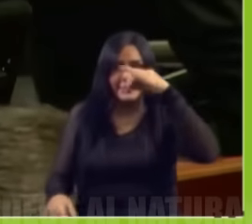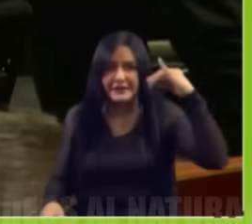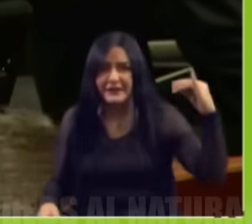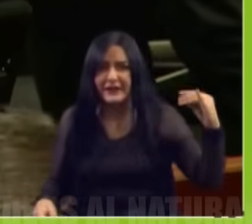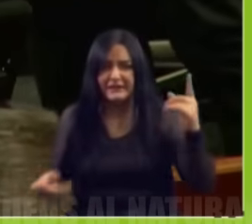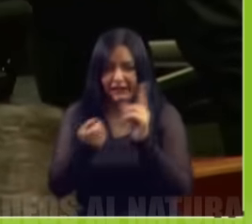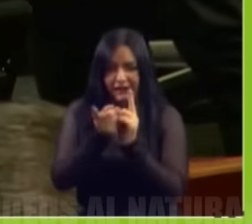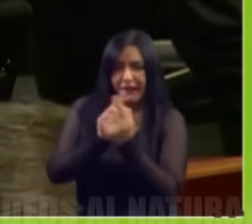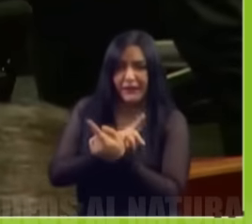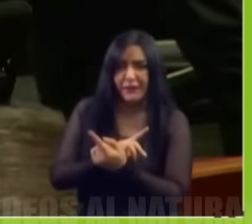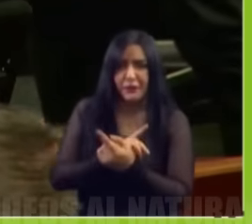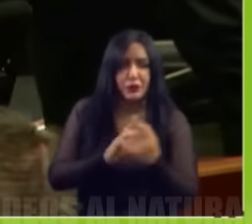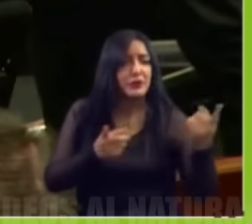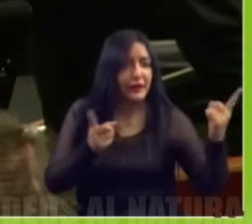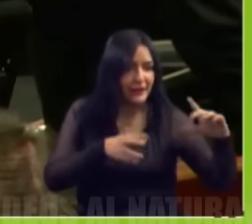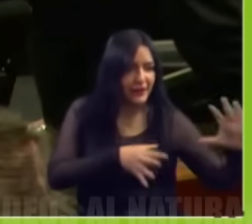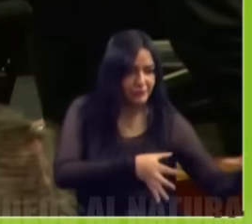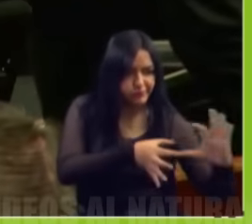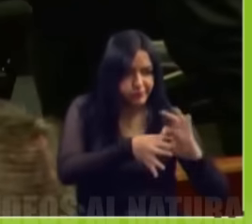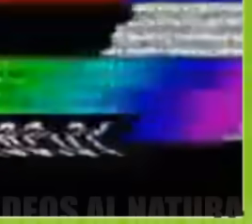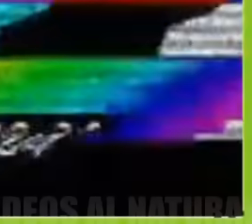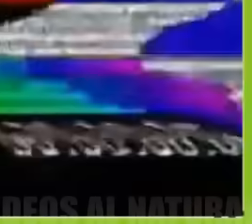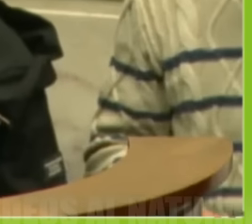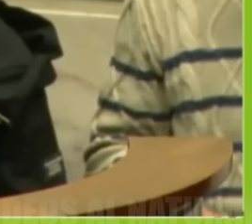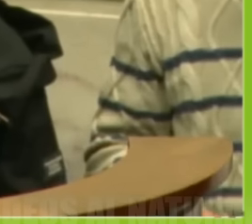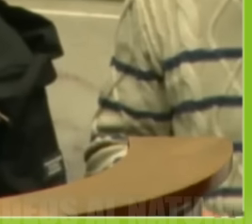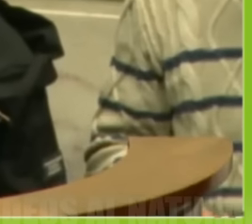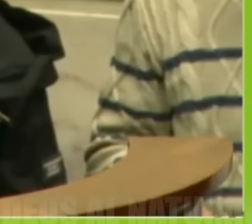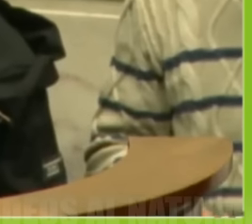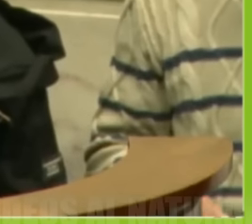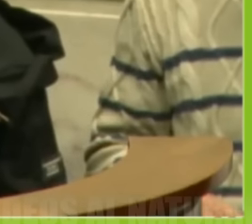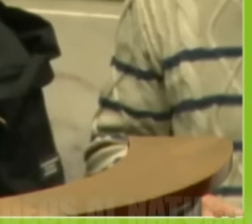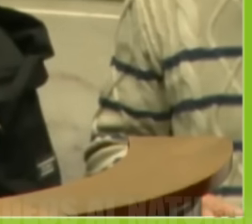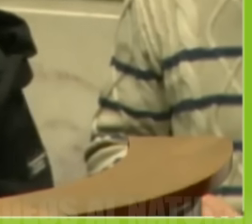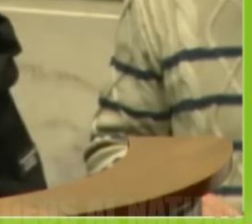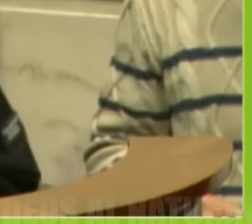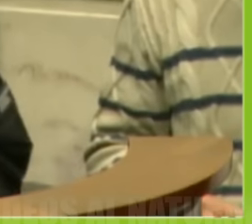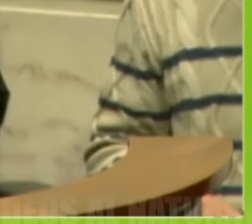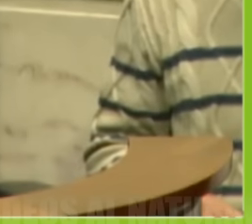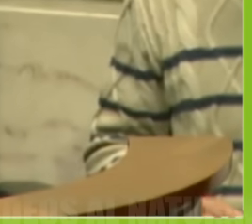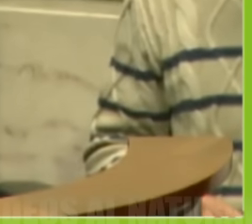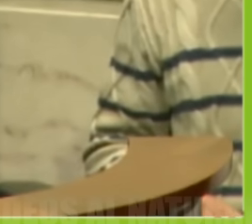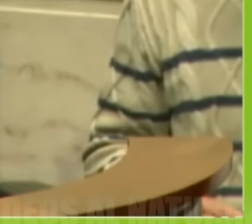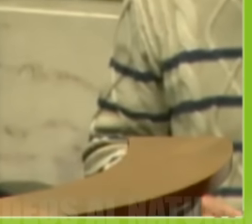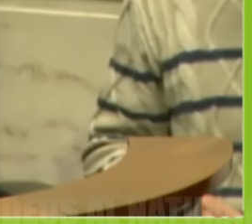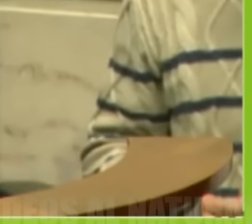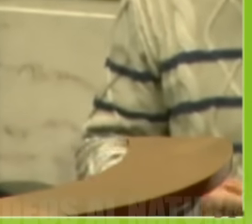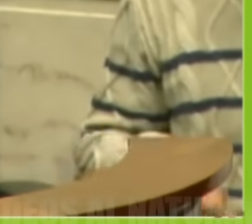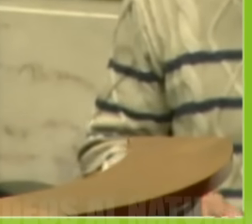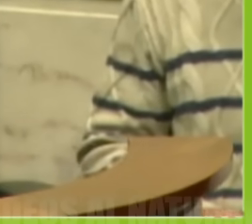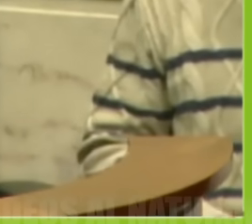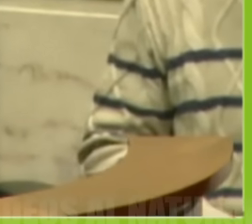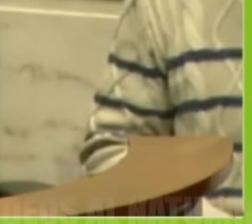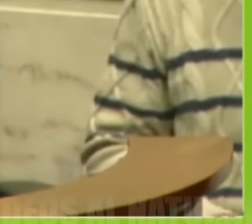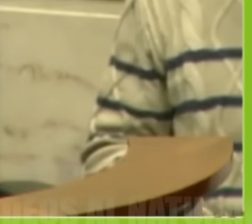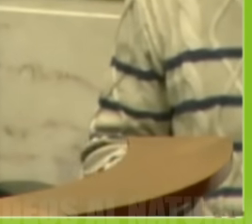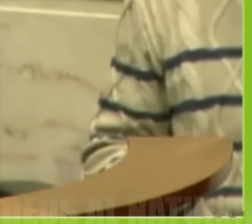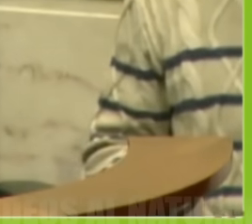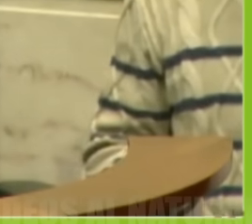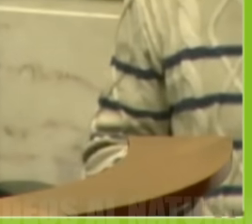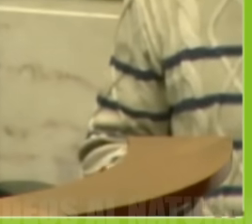disfraz, aliados con bandidos. Pero yo no puedo aceptar como presidente del Senado